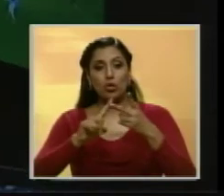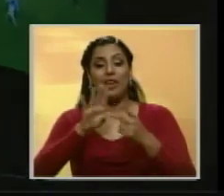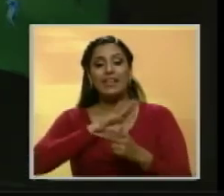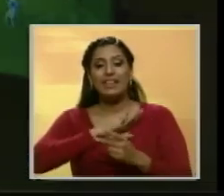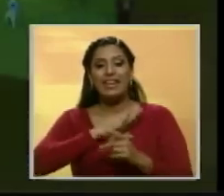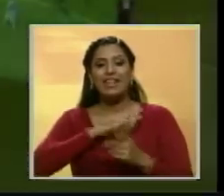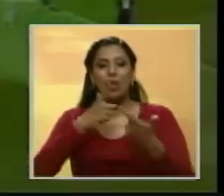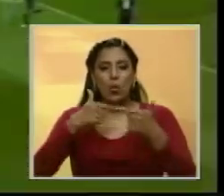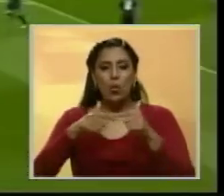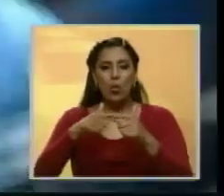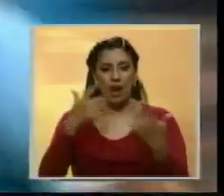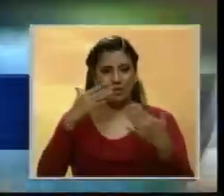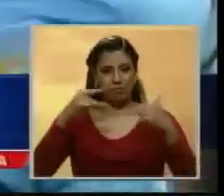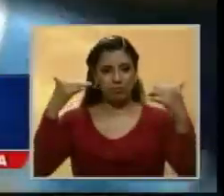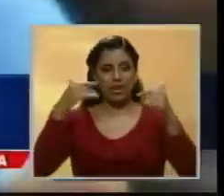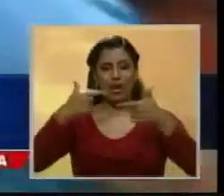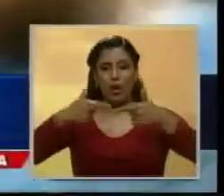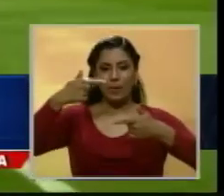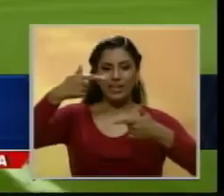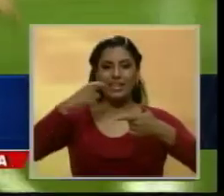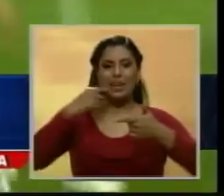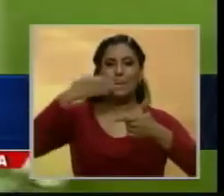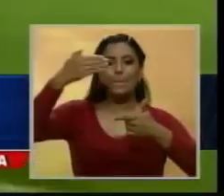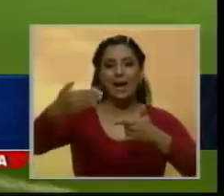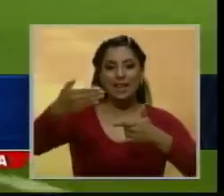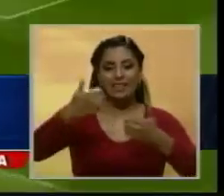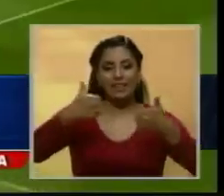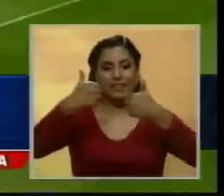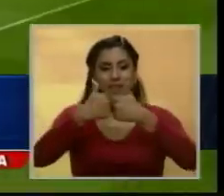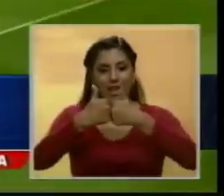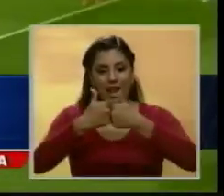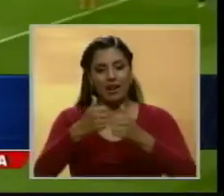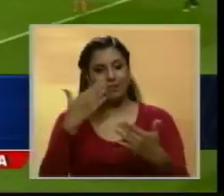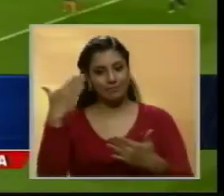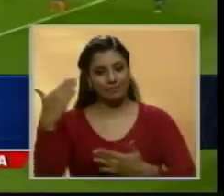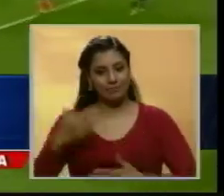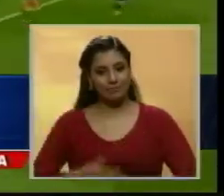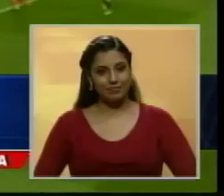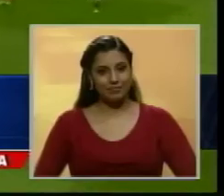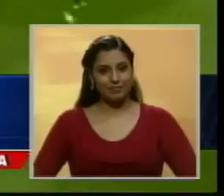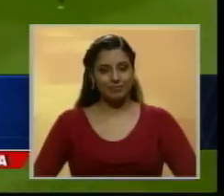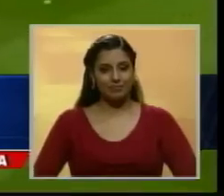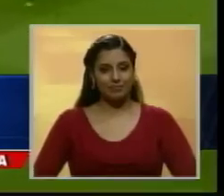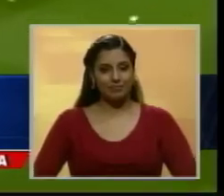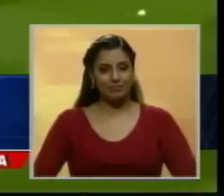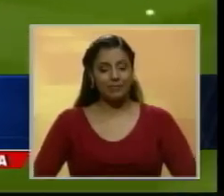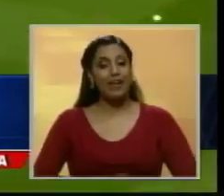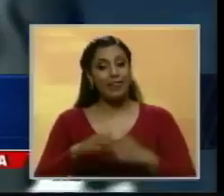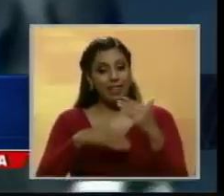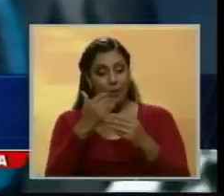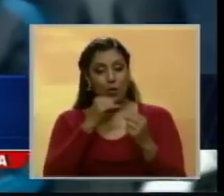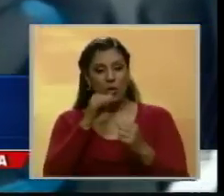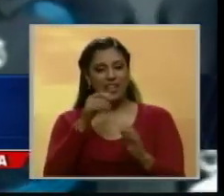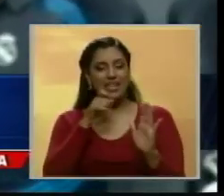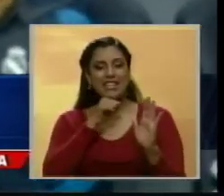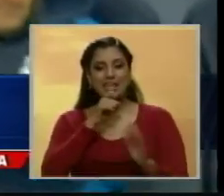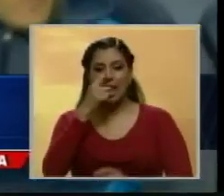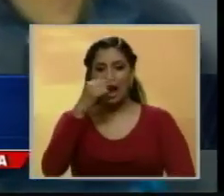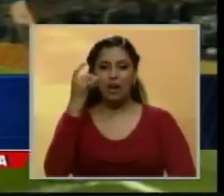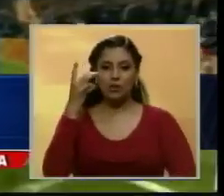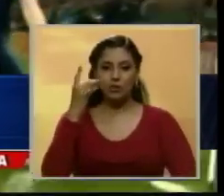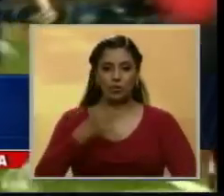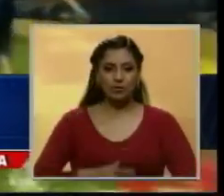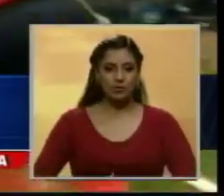se miden en el Santiago Bernabéu para decidir el rival del Atlético de Madrid en la final de la Liga de Campeones. En breve, los detalles con